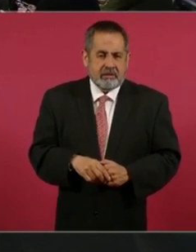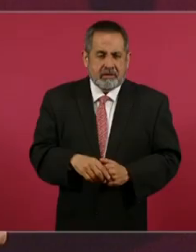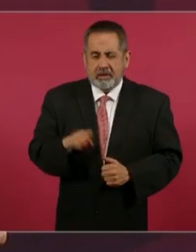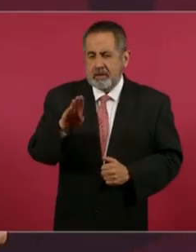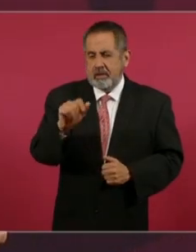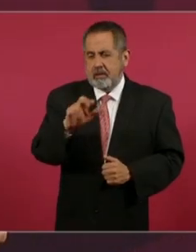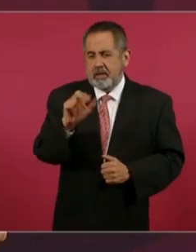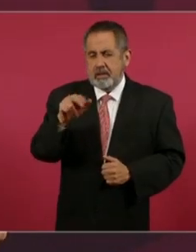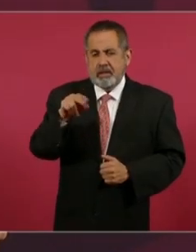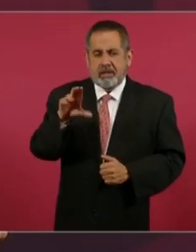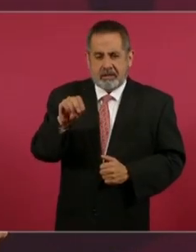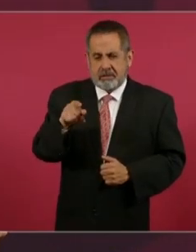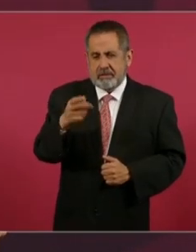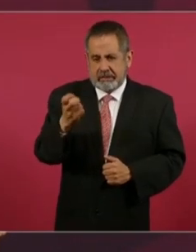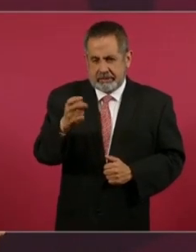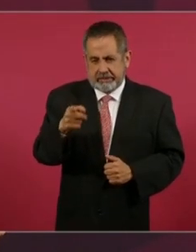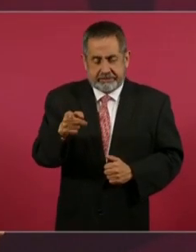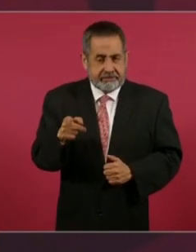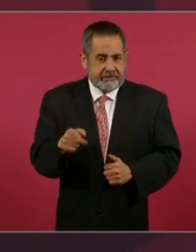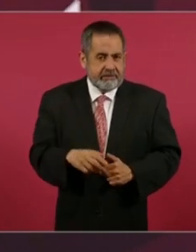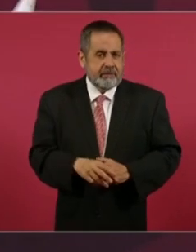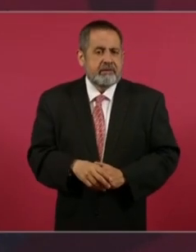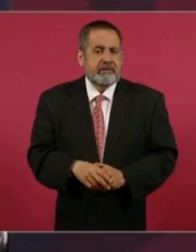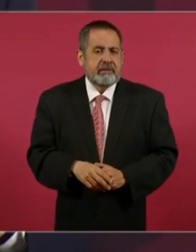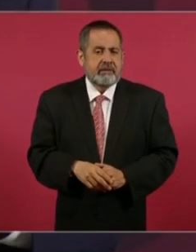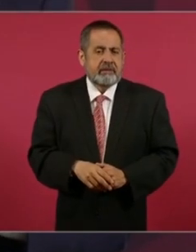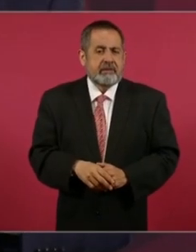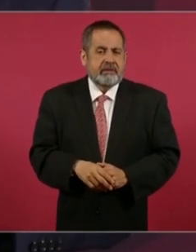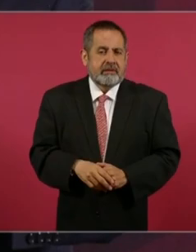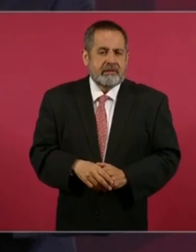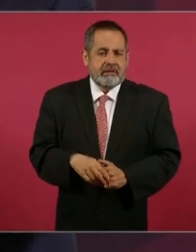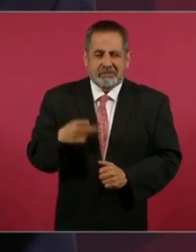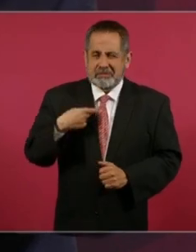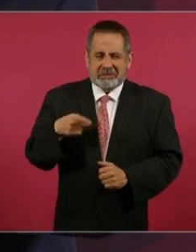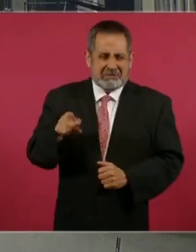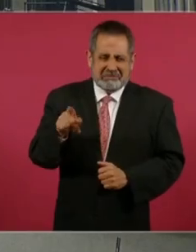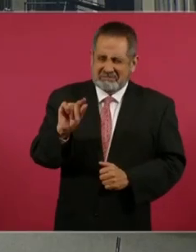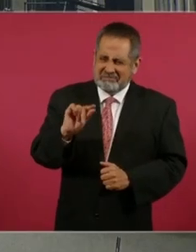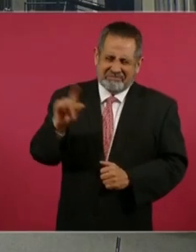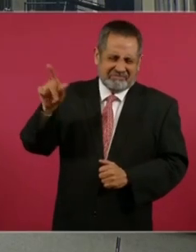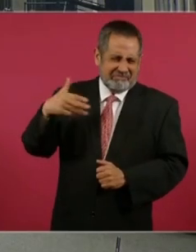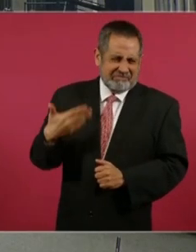Barranco Echeverría. Es un agente de primera,